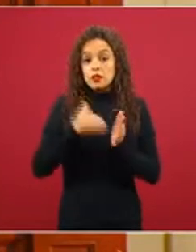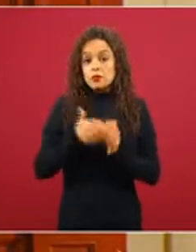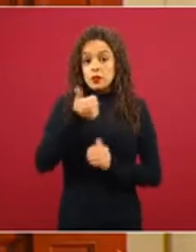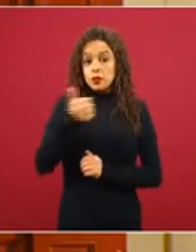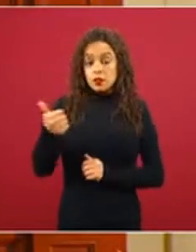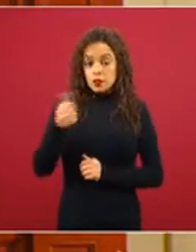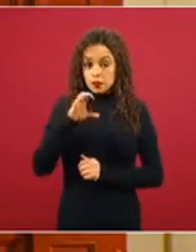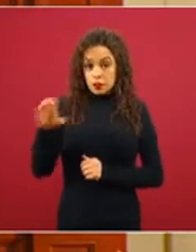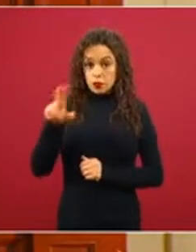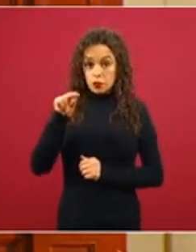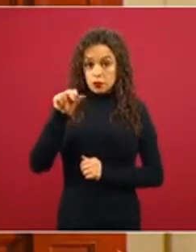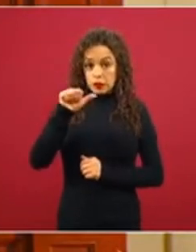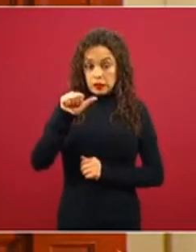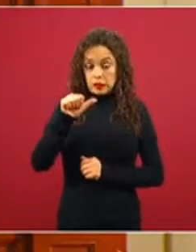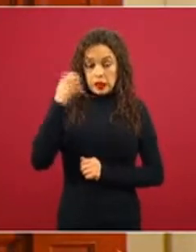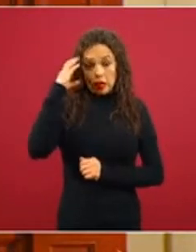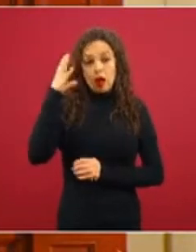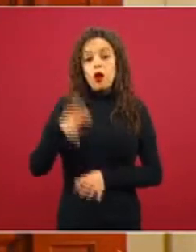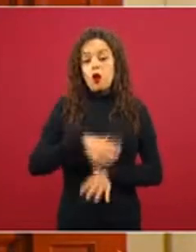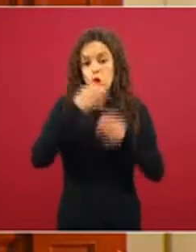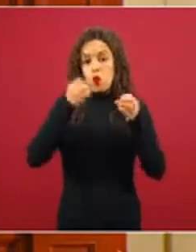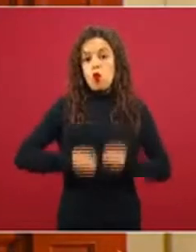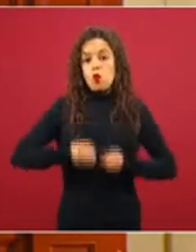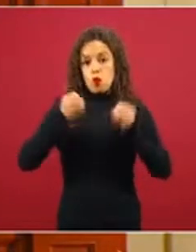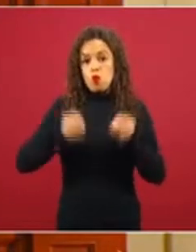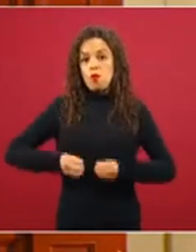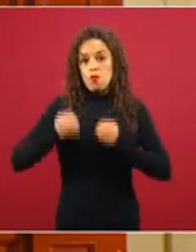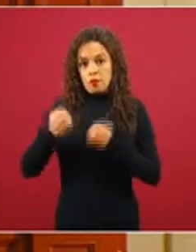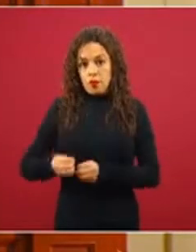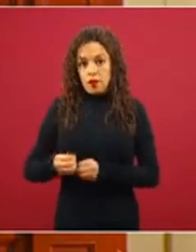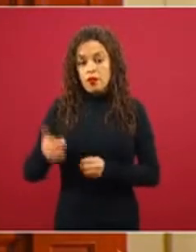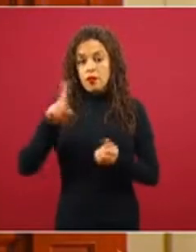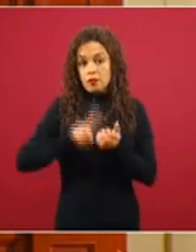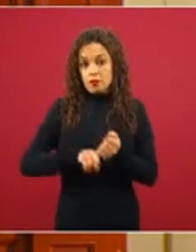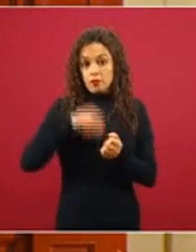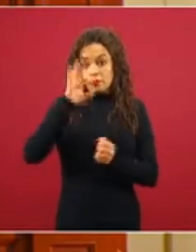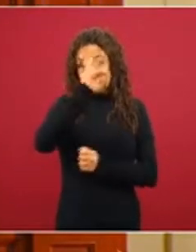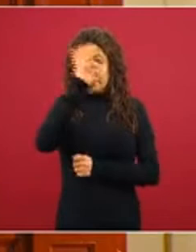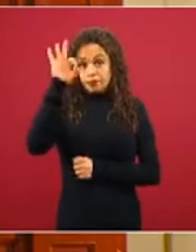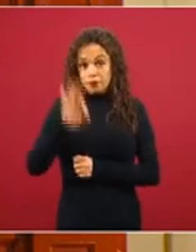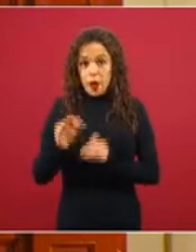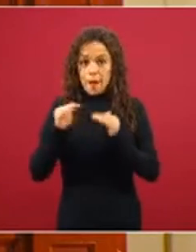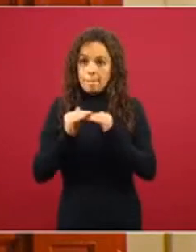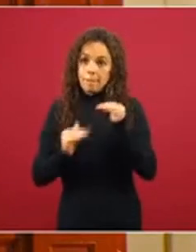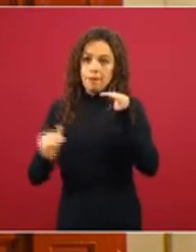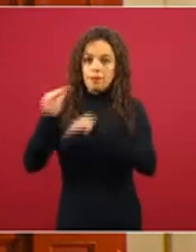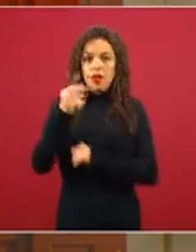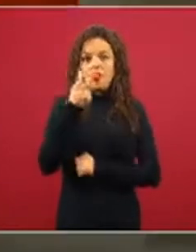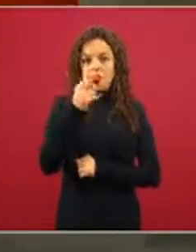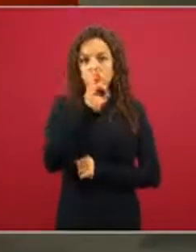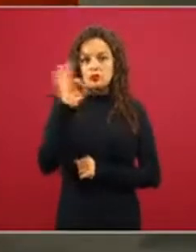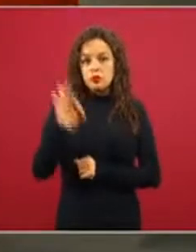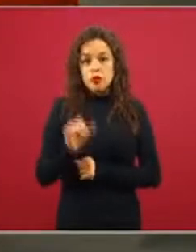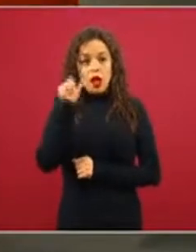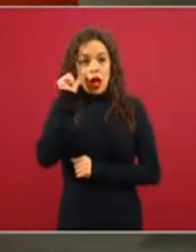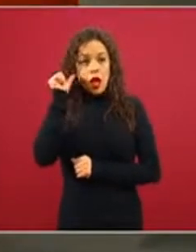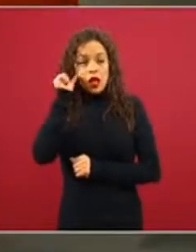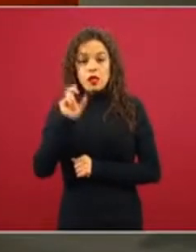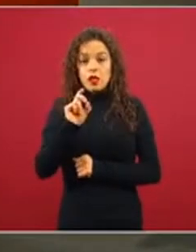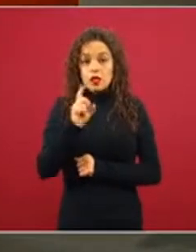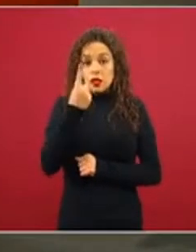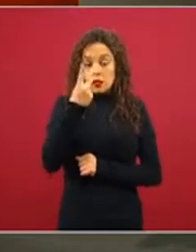6.686 camas ocupadas, por lo que el porcentaje de ocupación se incrementó en 2%. Si recuerdan, ayer era del 31%, hoy día